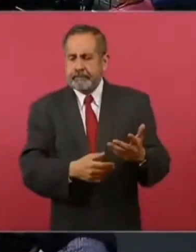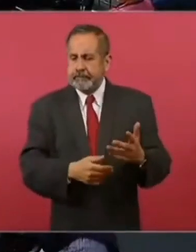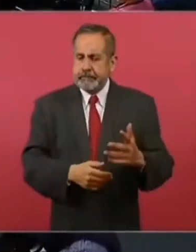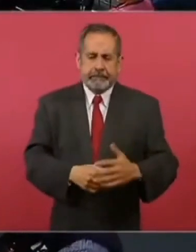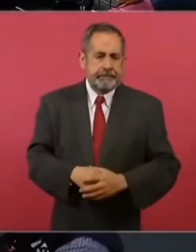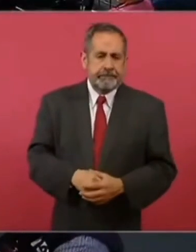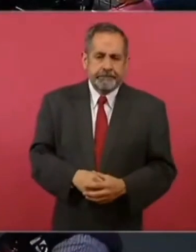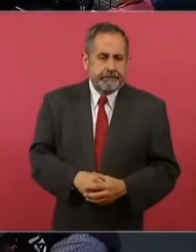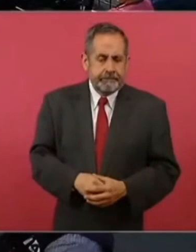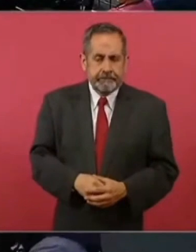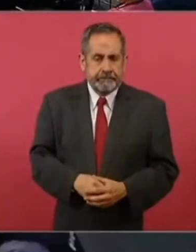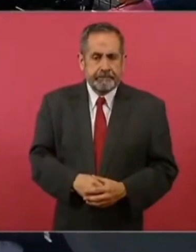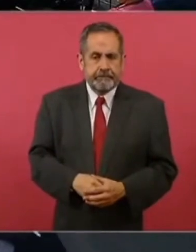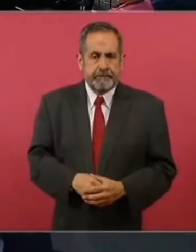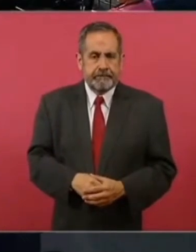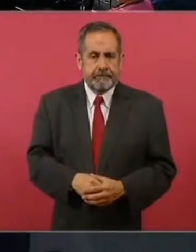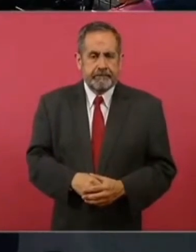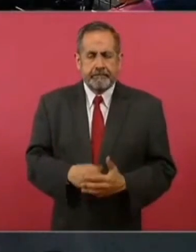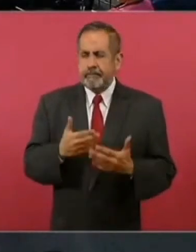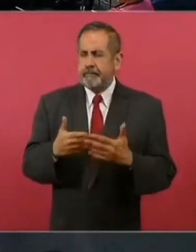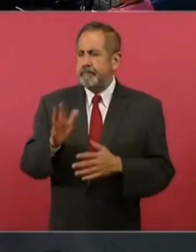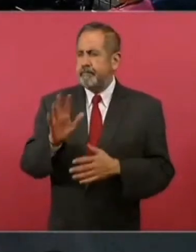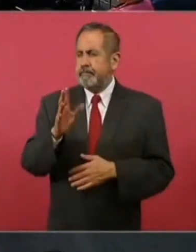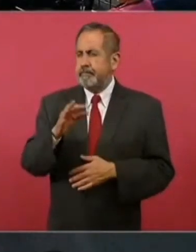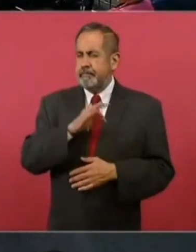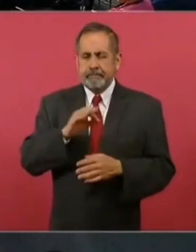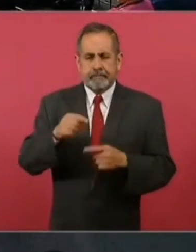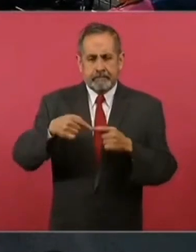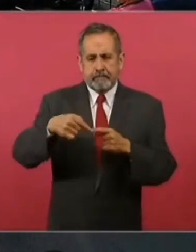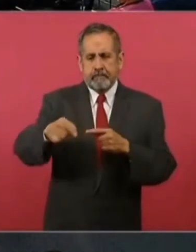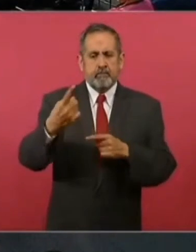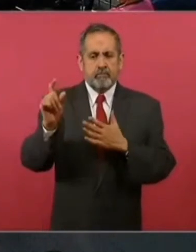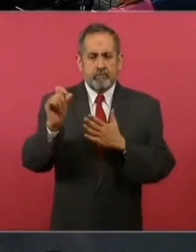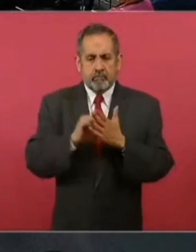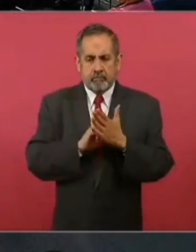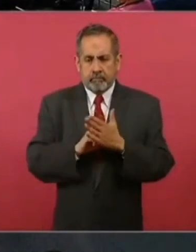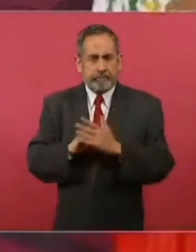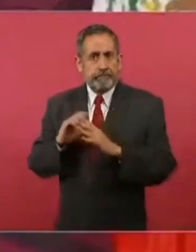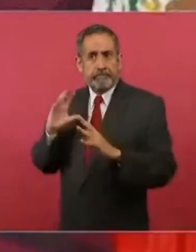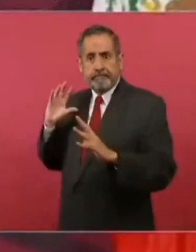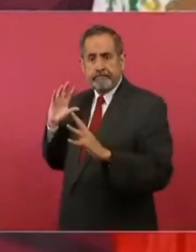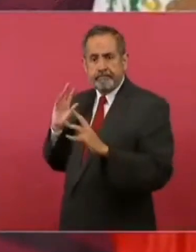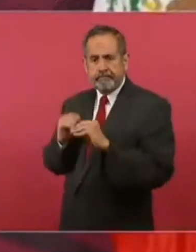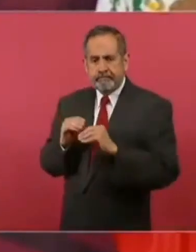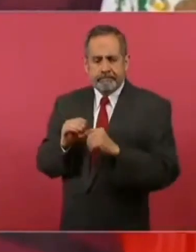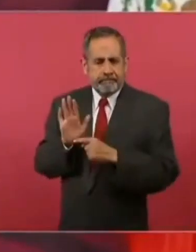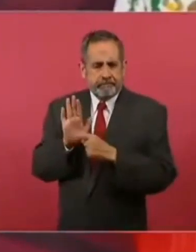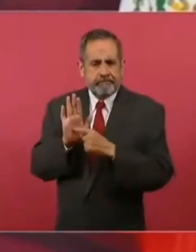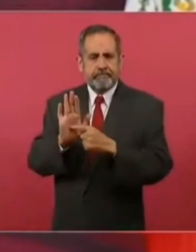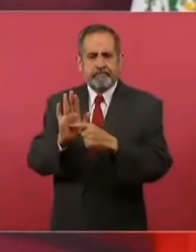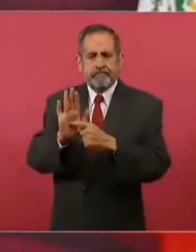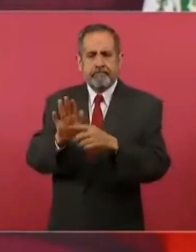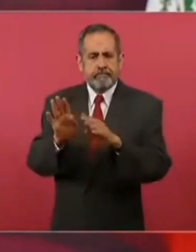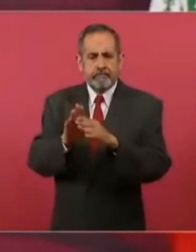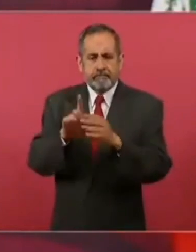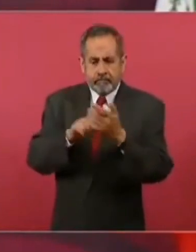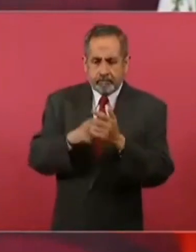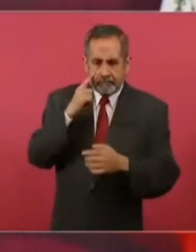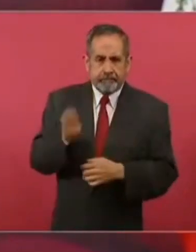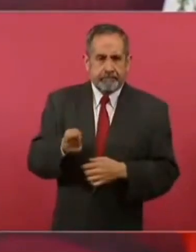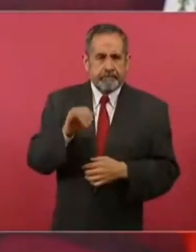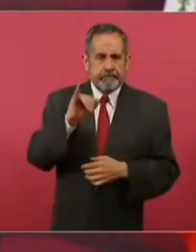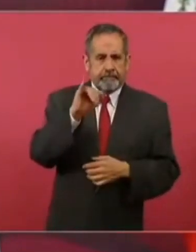Ahora estamos, dentro de un mes les vamos a presentar lo que hemos hecho para rescatar el